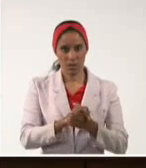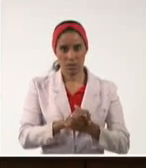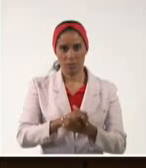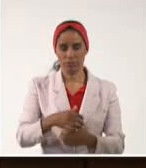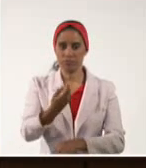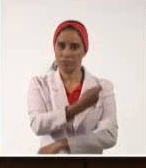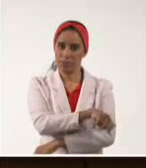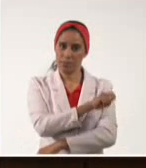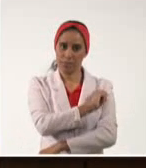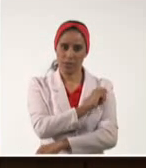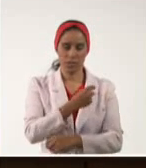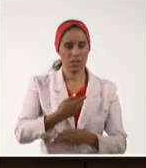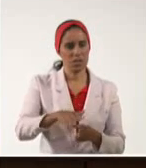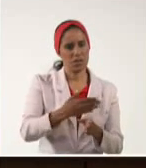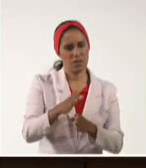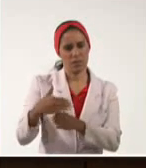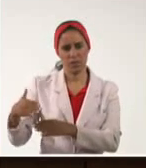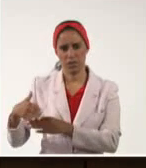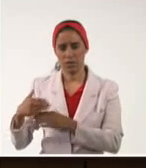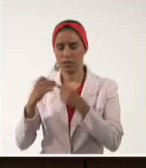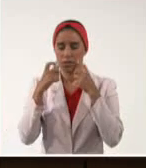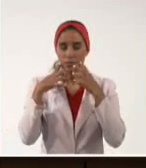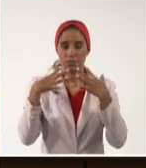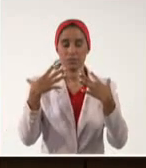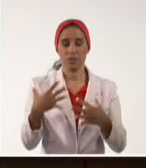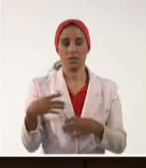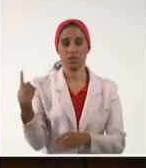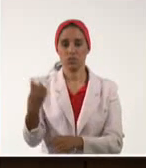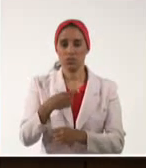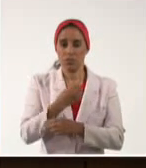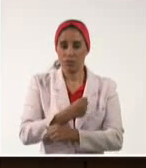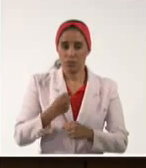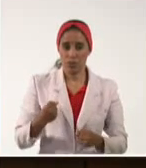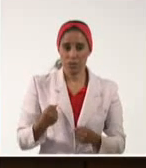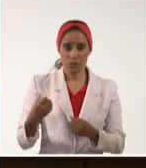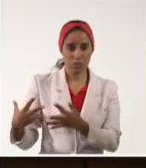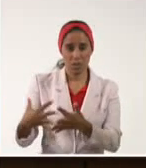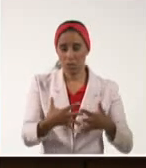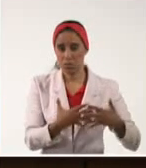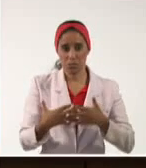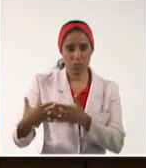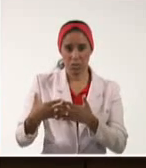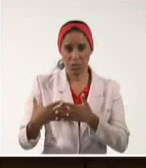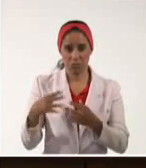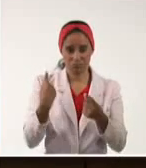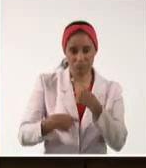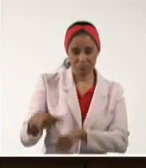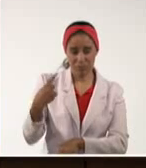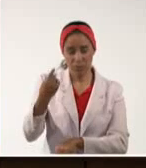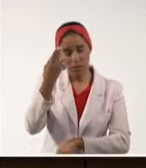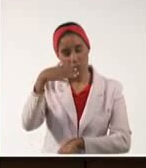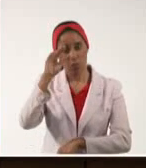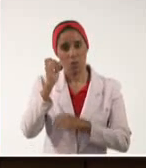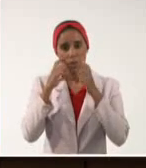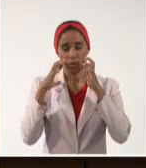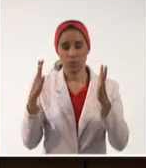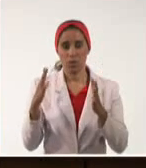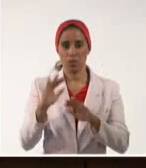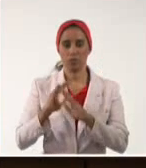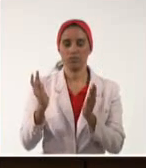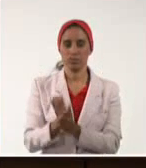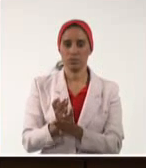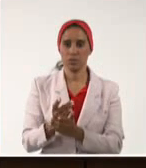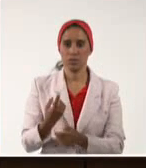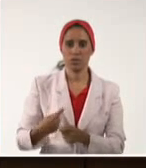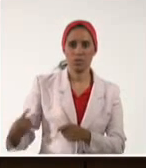diferentes latitudes. A pesar del esfuerzo de los Estados Unidos por impedirlo, al que se sumaron varios de los elementos anticubanos de